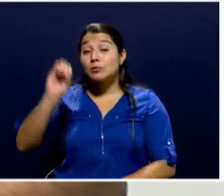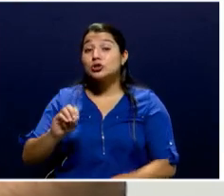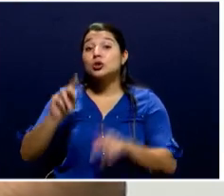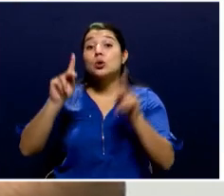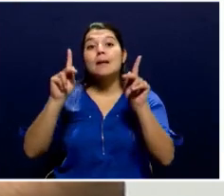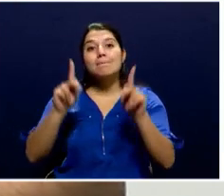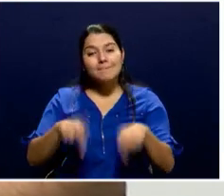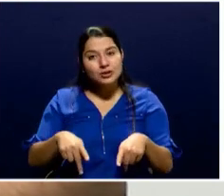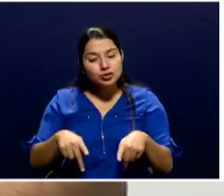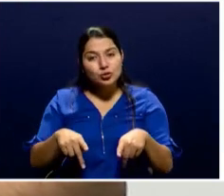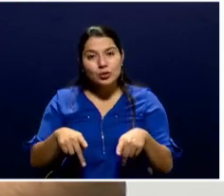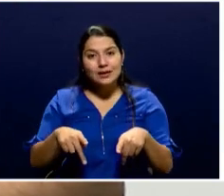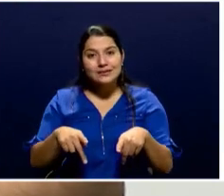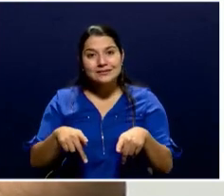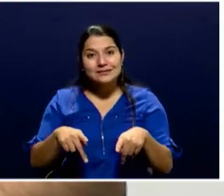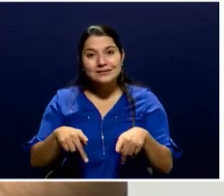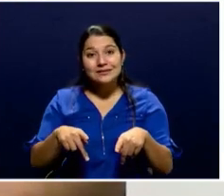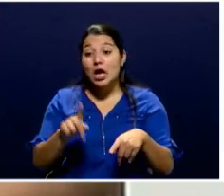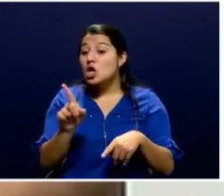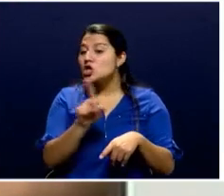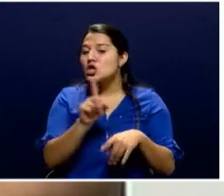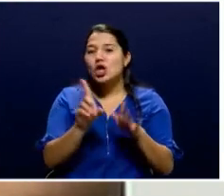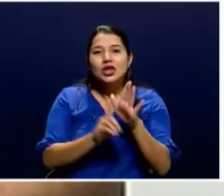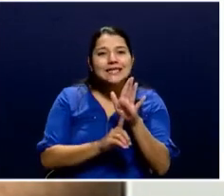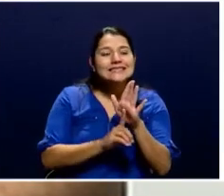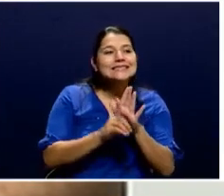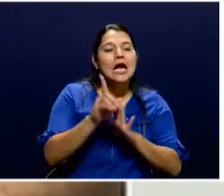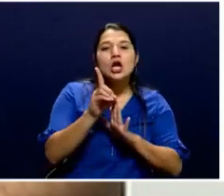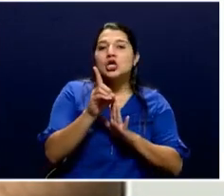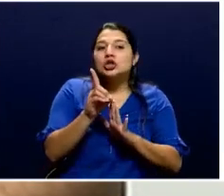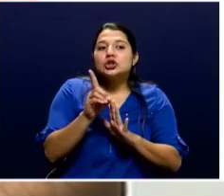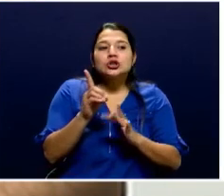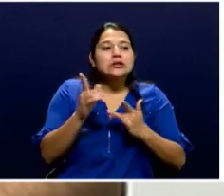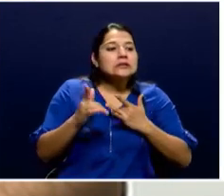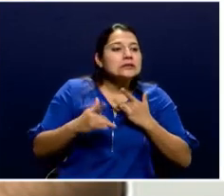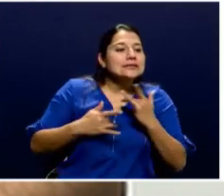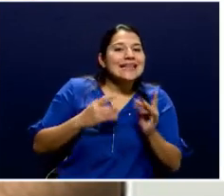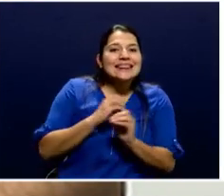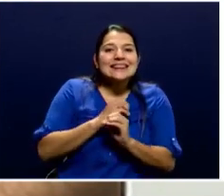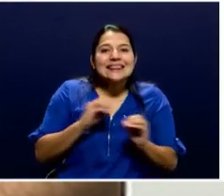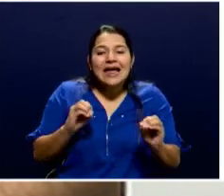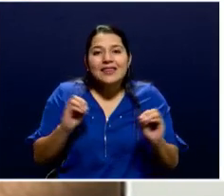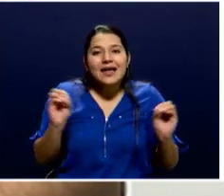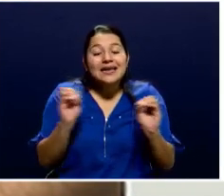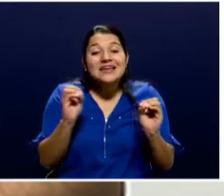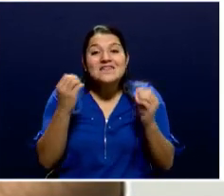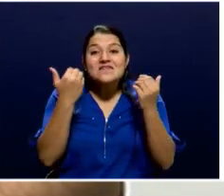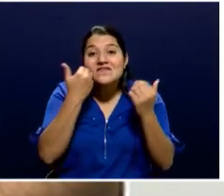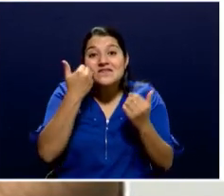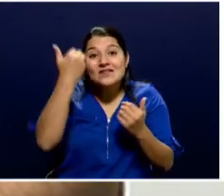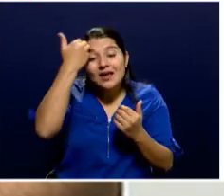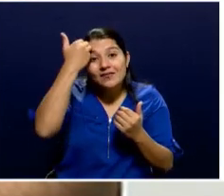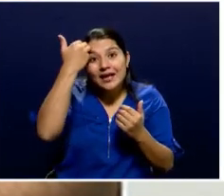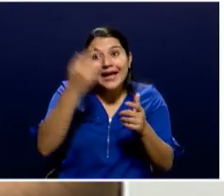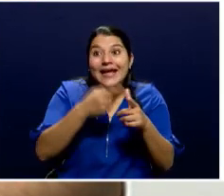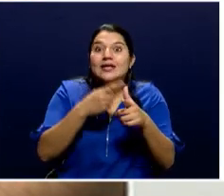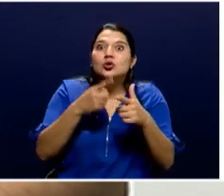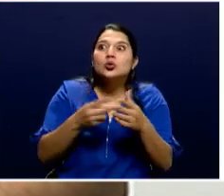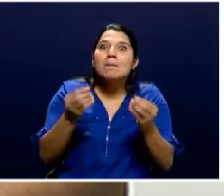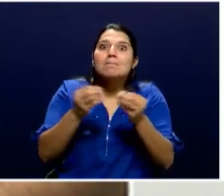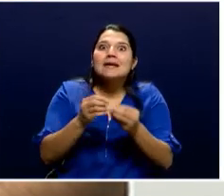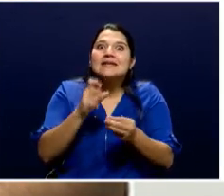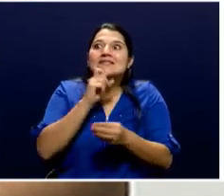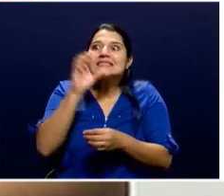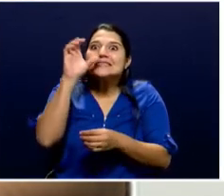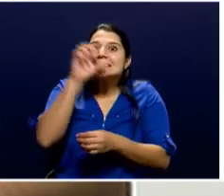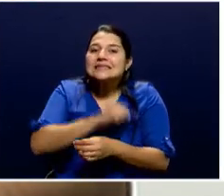personas no desarrollan ni siquiera fiebre. Y entonces esas personas que no desarrollan fiebre son